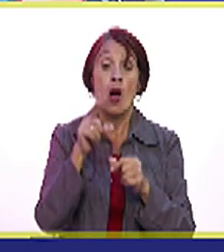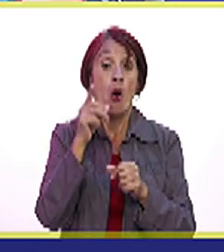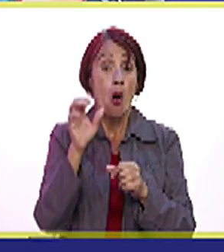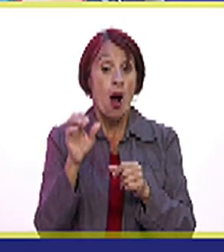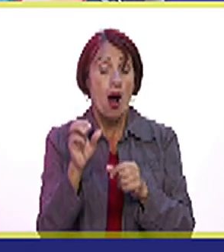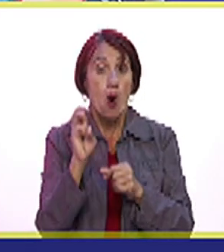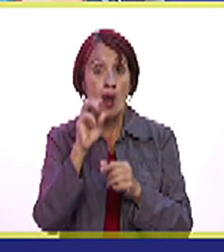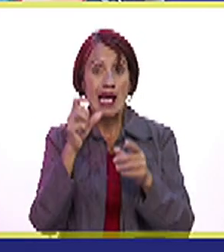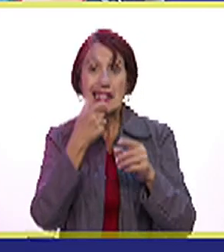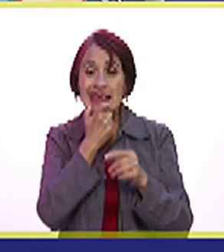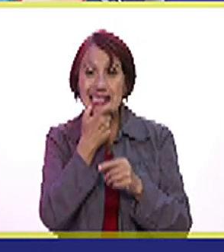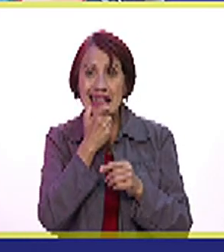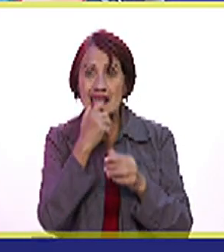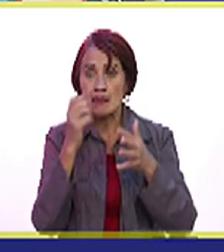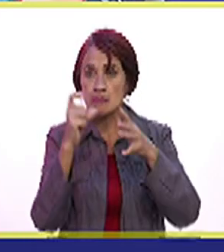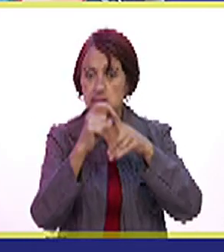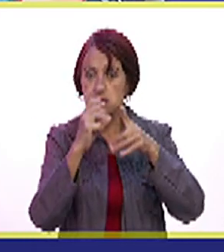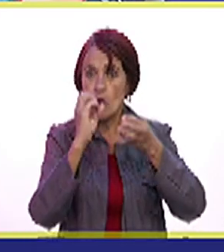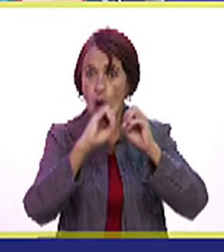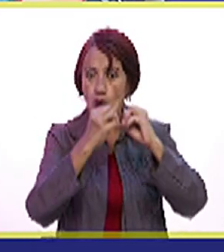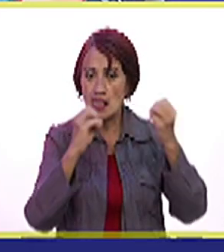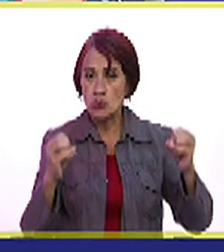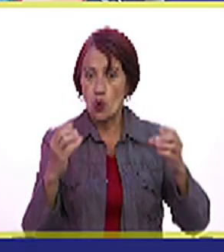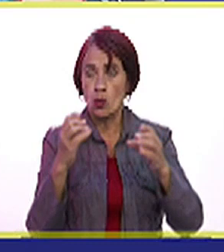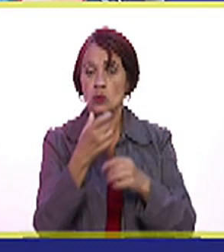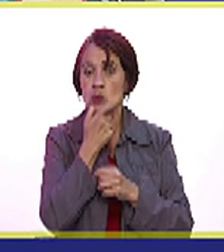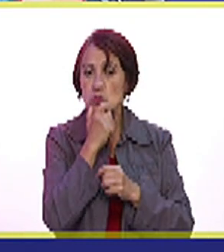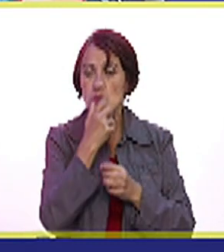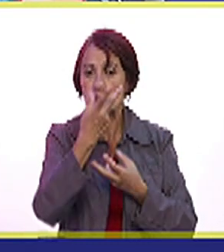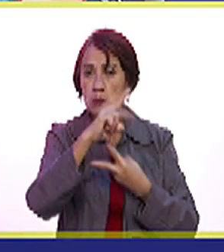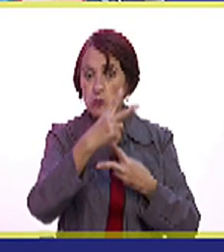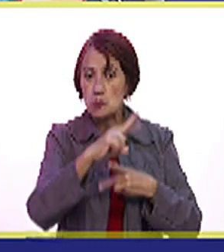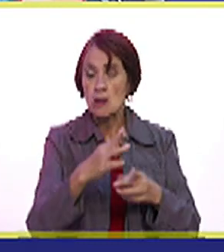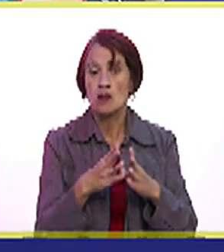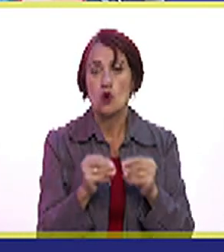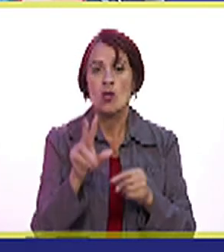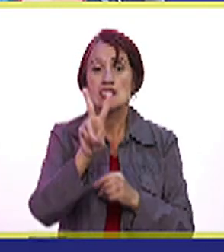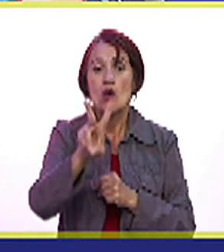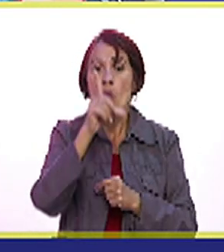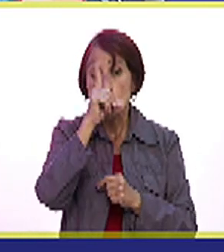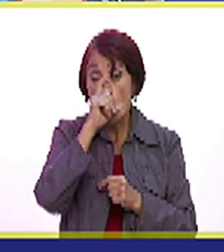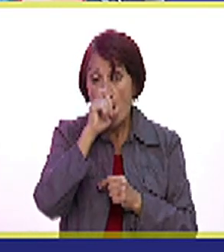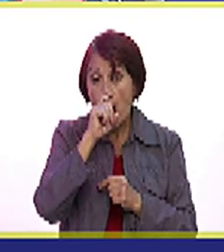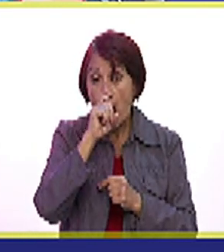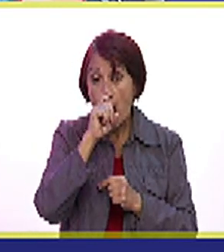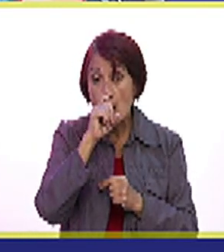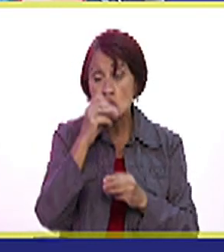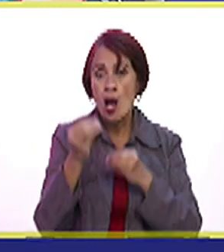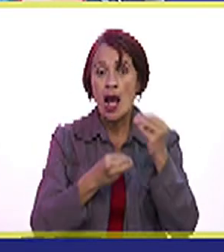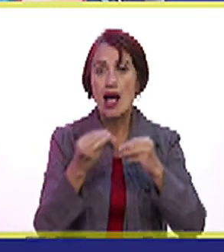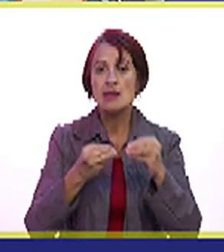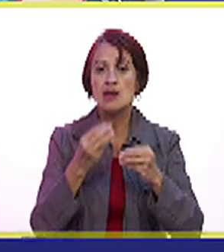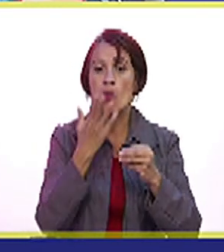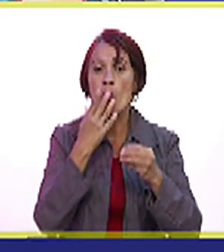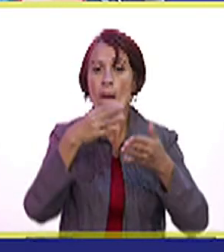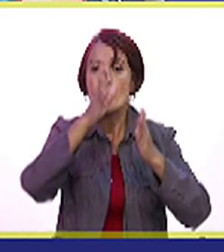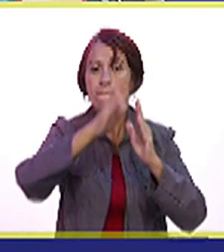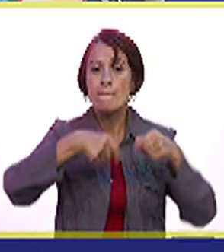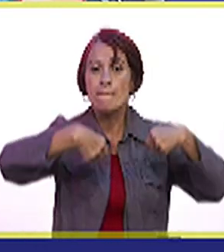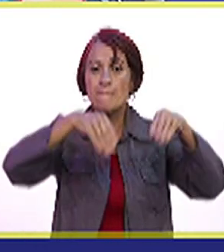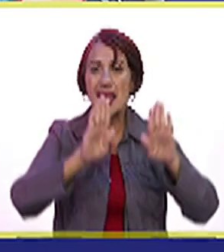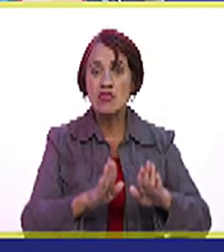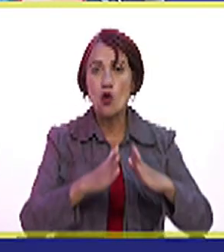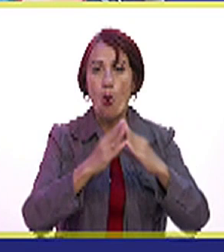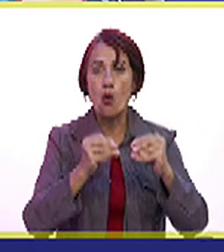come, todas esas oraciones. Segundo año, vamos a realizar un pendón artesanal. Recuerda que es con material reciclado,